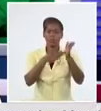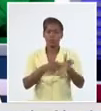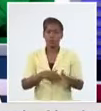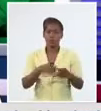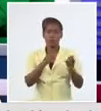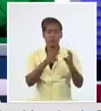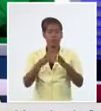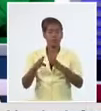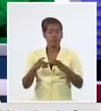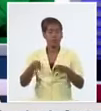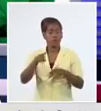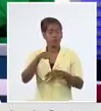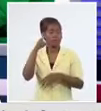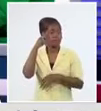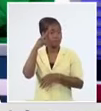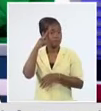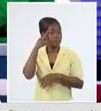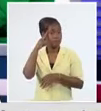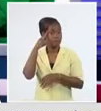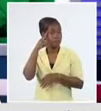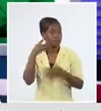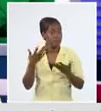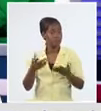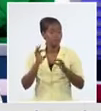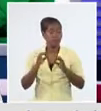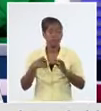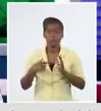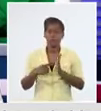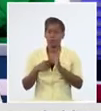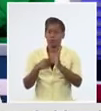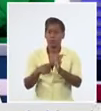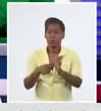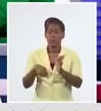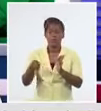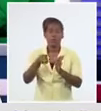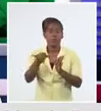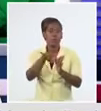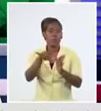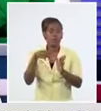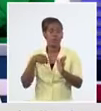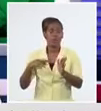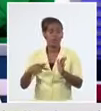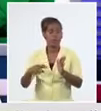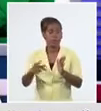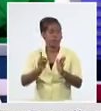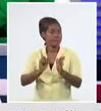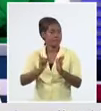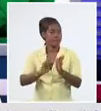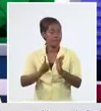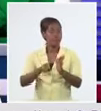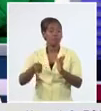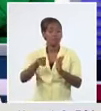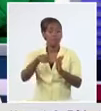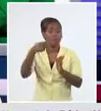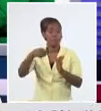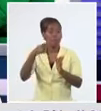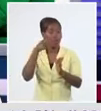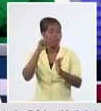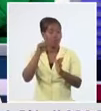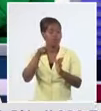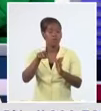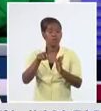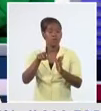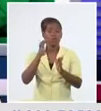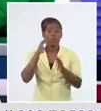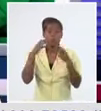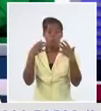siempre, como siempre decimos, Gisela, que no por reiterado deja de tener importancia, que esto es una tarea que